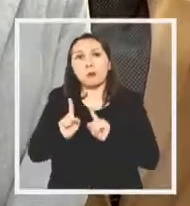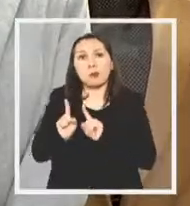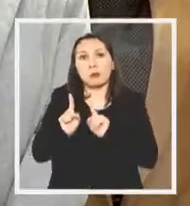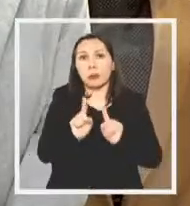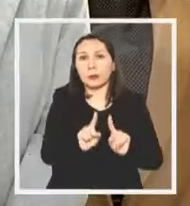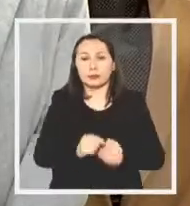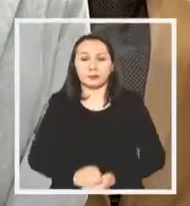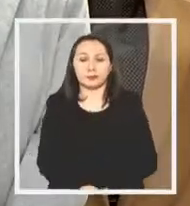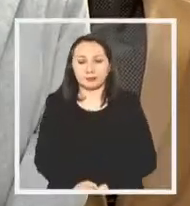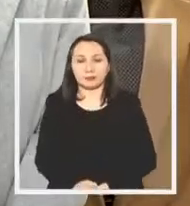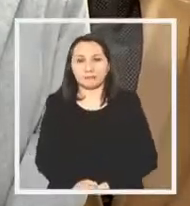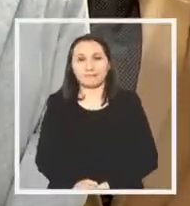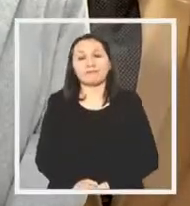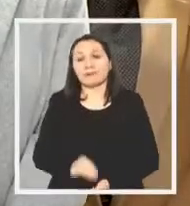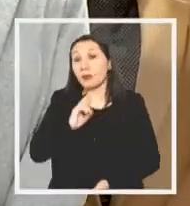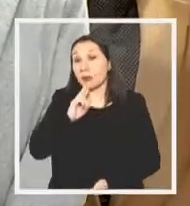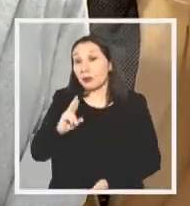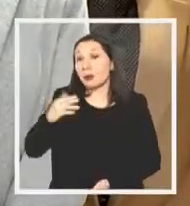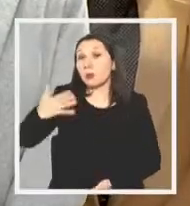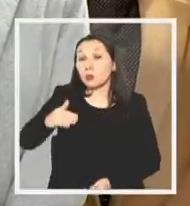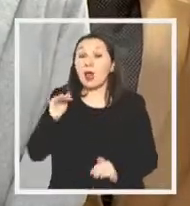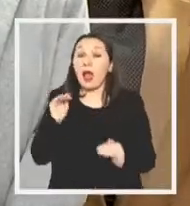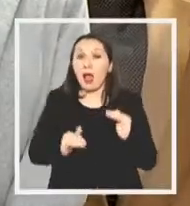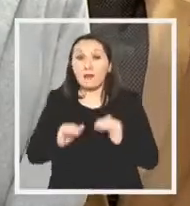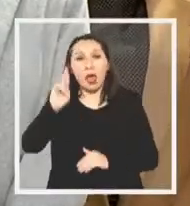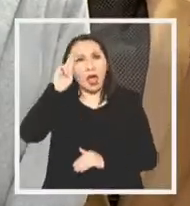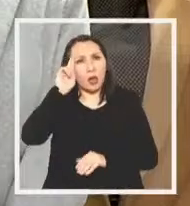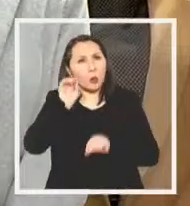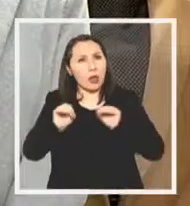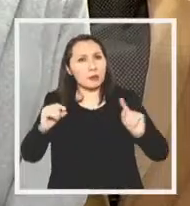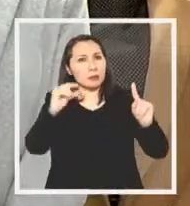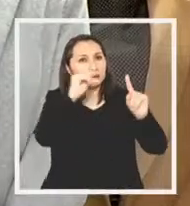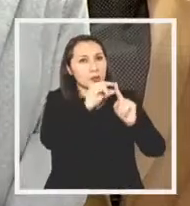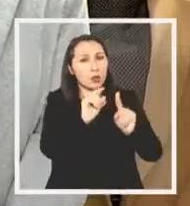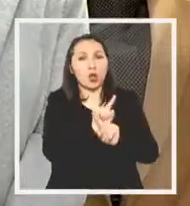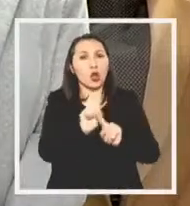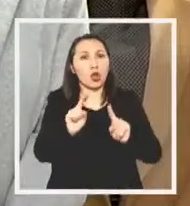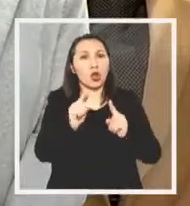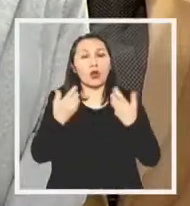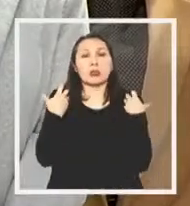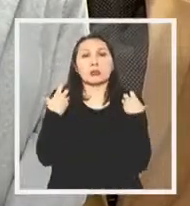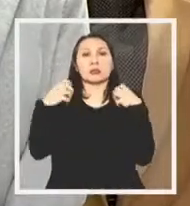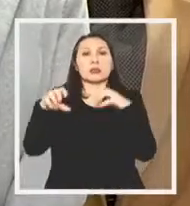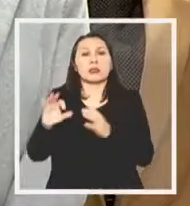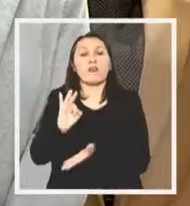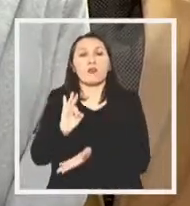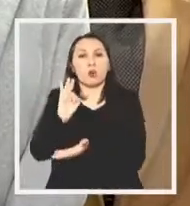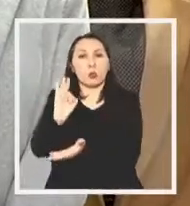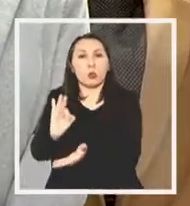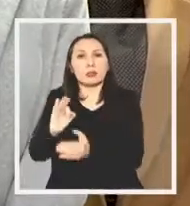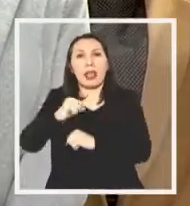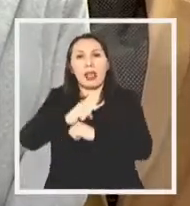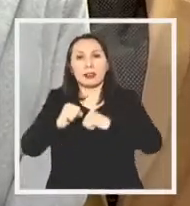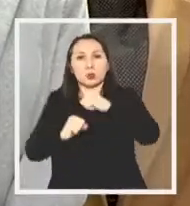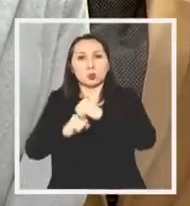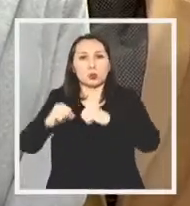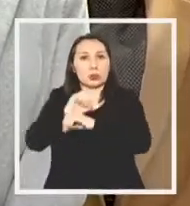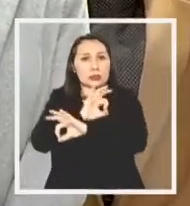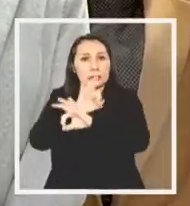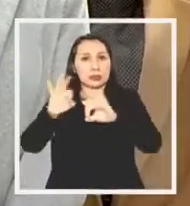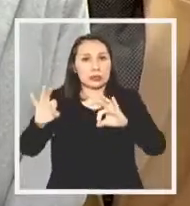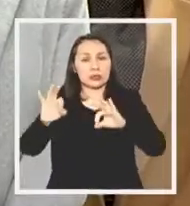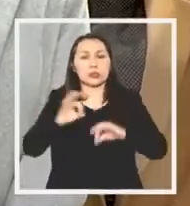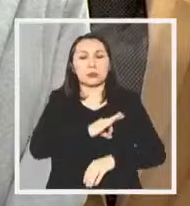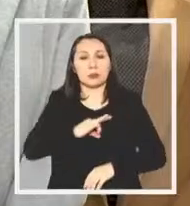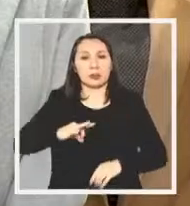es importante a veces es importante recordar los conceptos no vamos a traspasar las fundaciones a la estructura de ningún